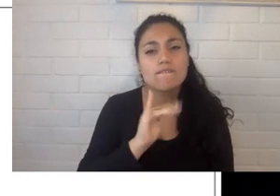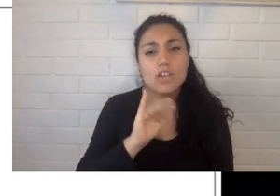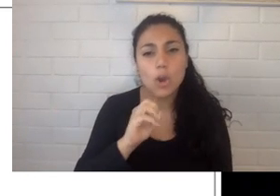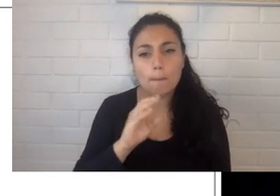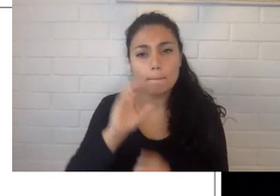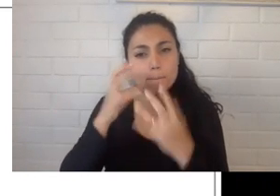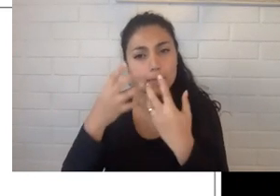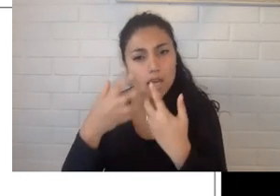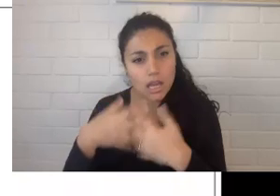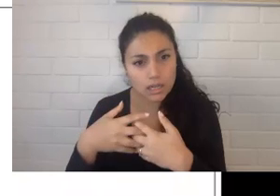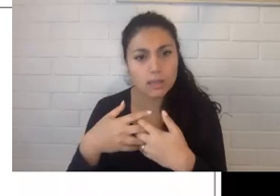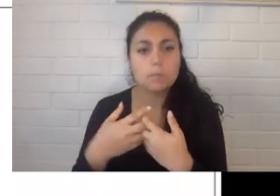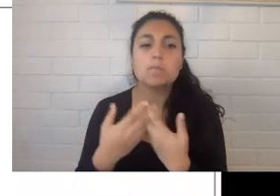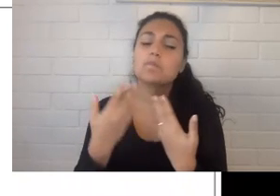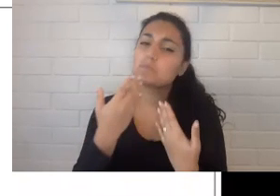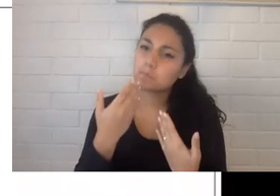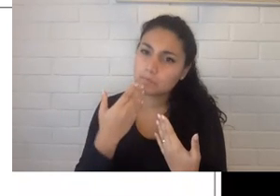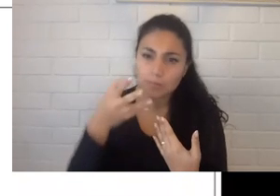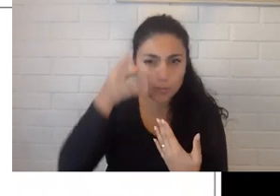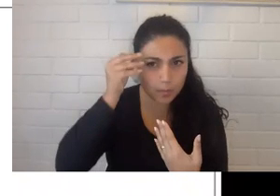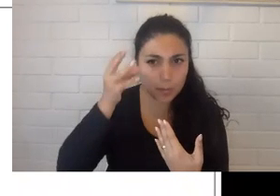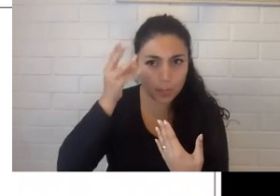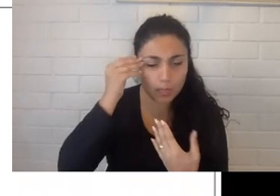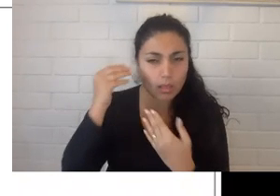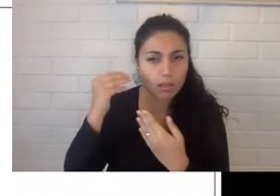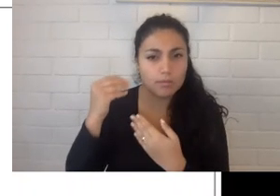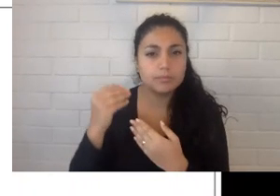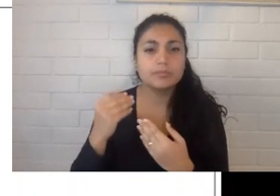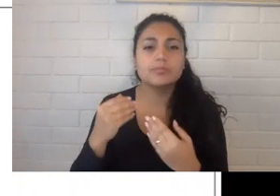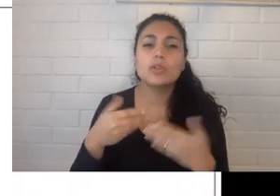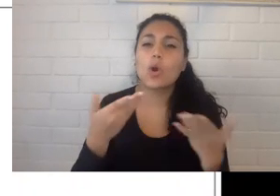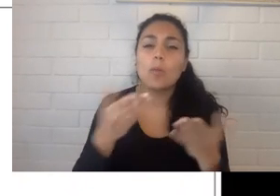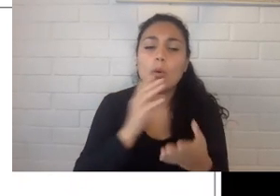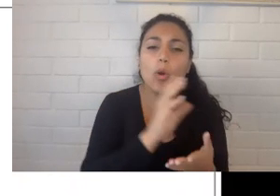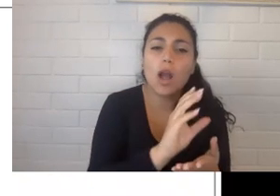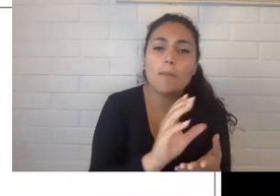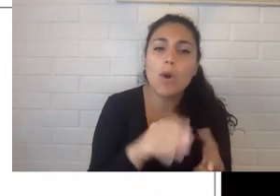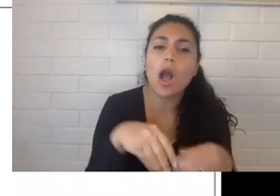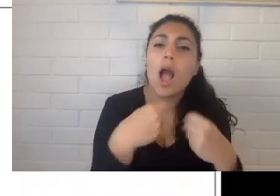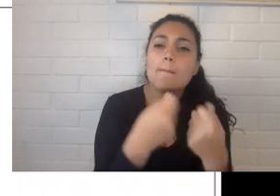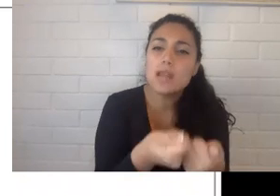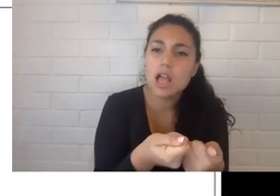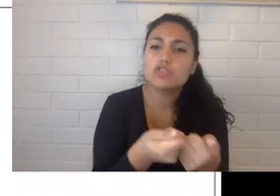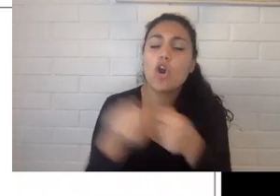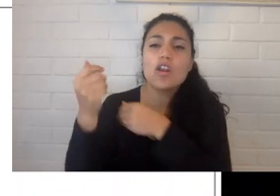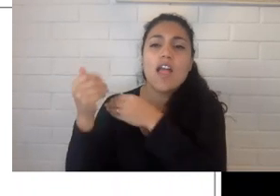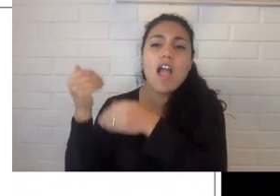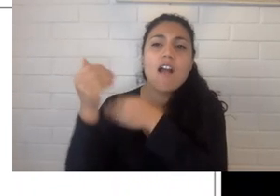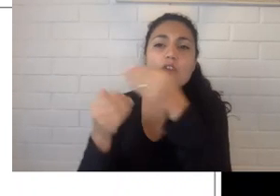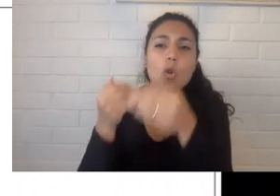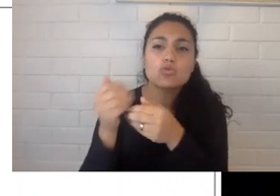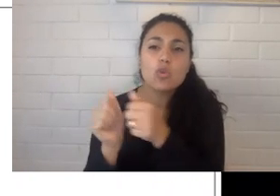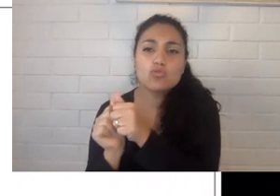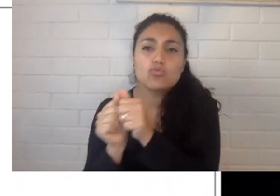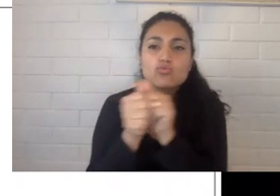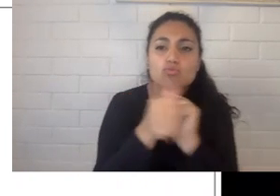biomecánica y además aprender los campos de aplicación de la biomecánica y su evolución histórica, ¿ya? Es importante establecer